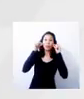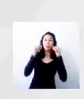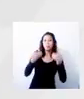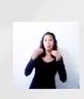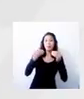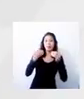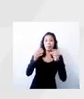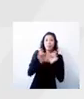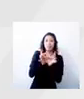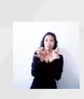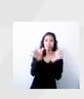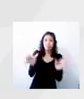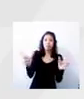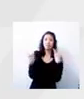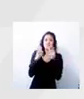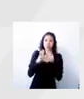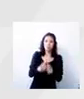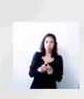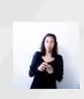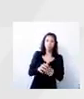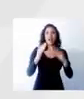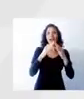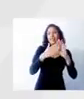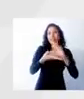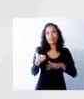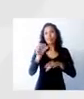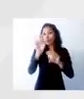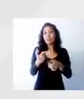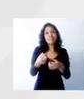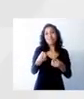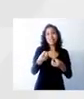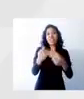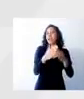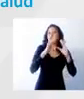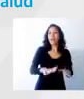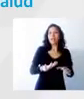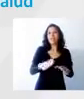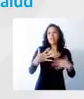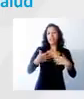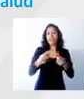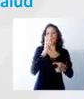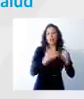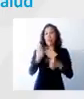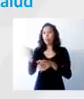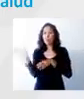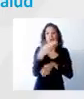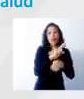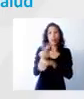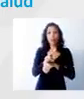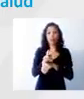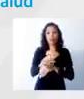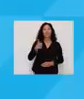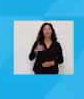El uso de barbijos sirve para reducir el contagio. Salir de tu casa solo si es necesario. Quédate en casa para cuidar la